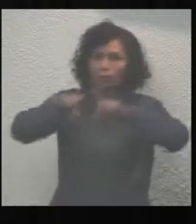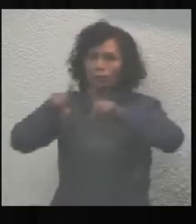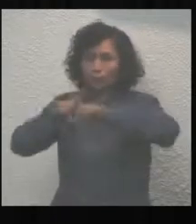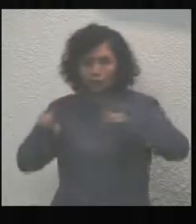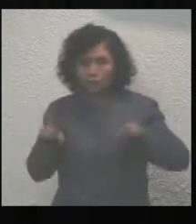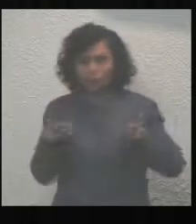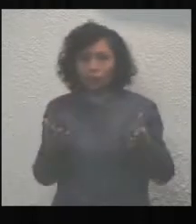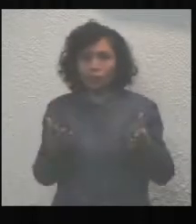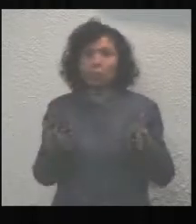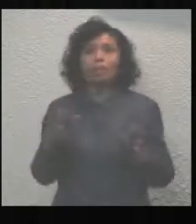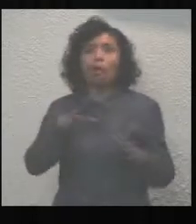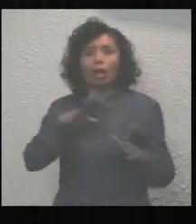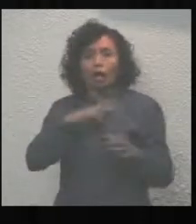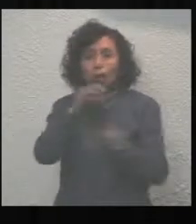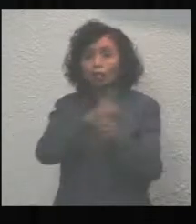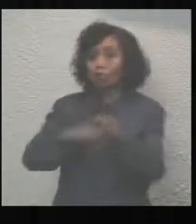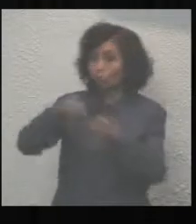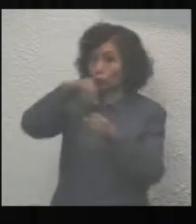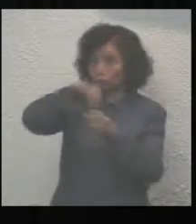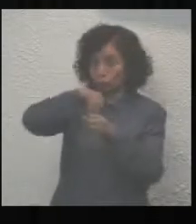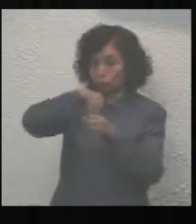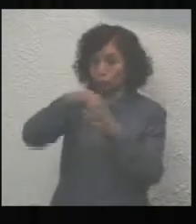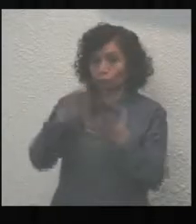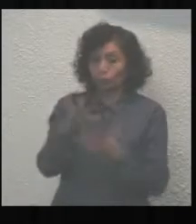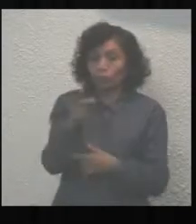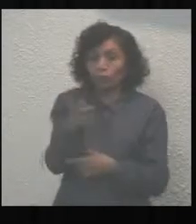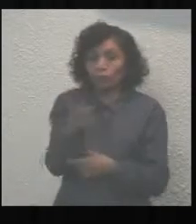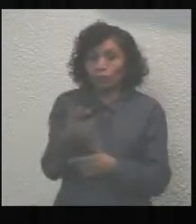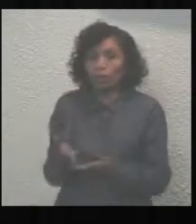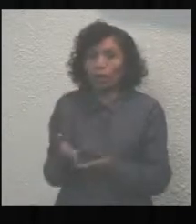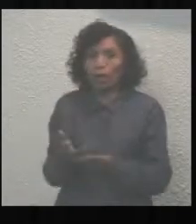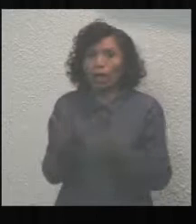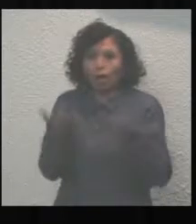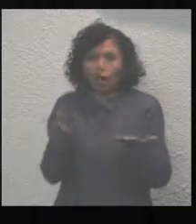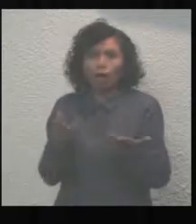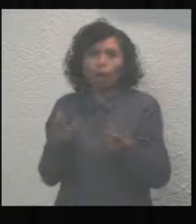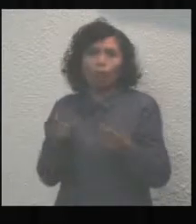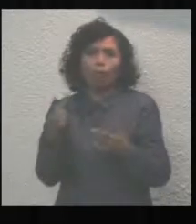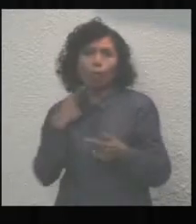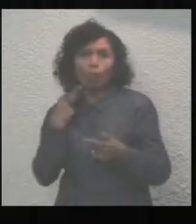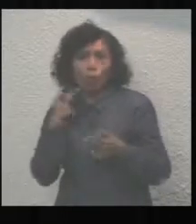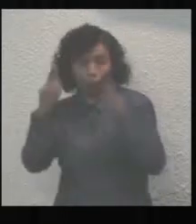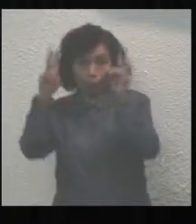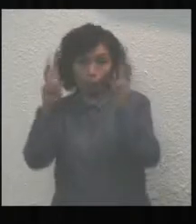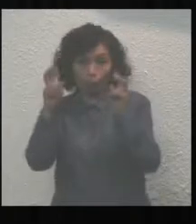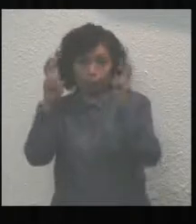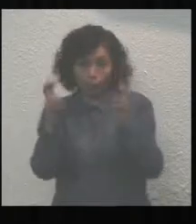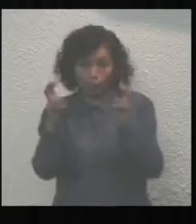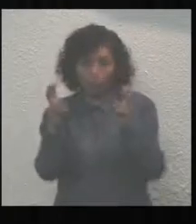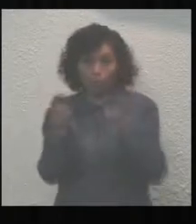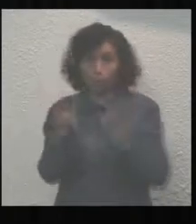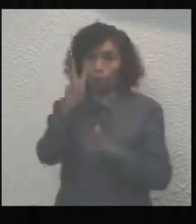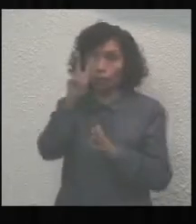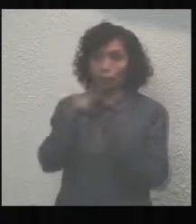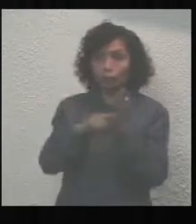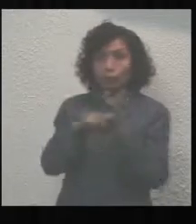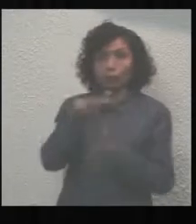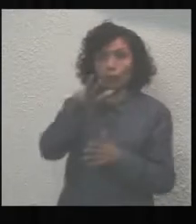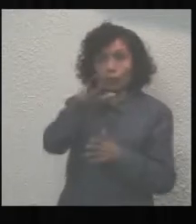suceden gracias a la alternancia la actitud política asumida en los procesos electorales del